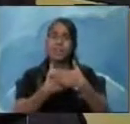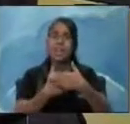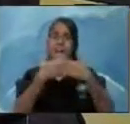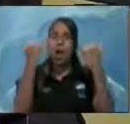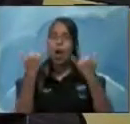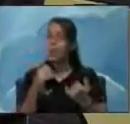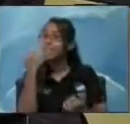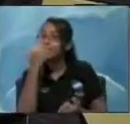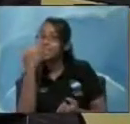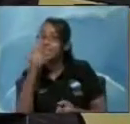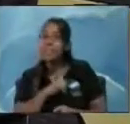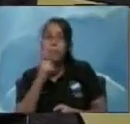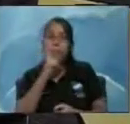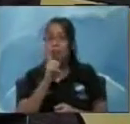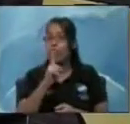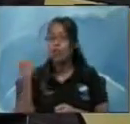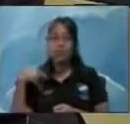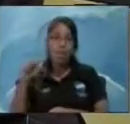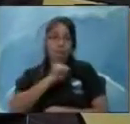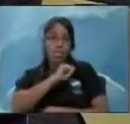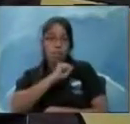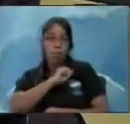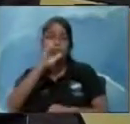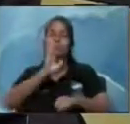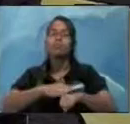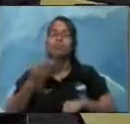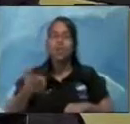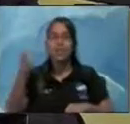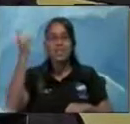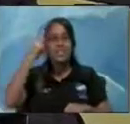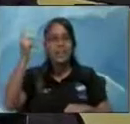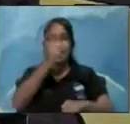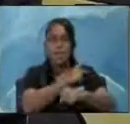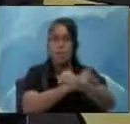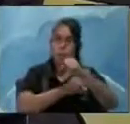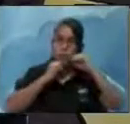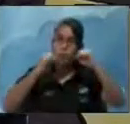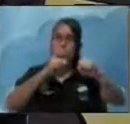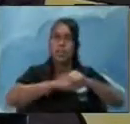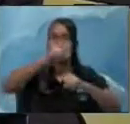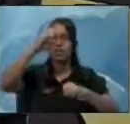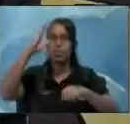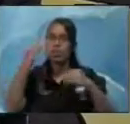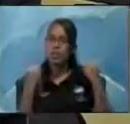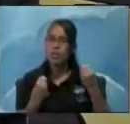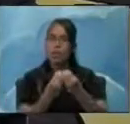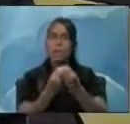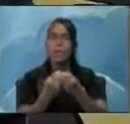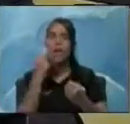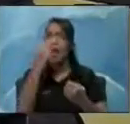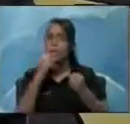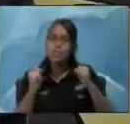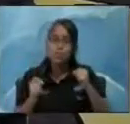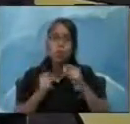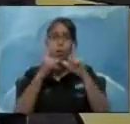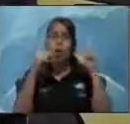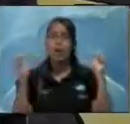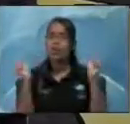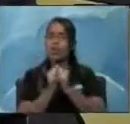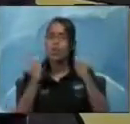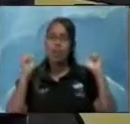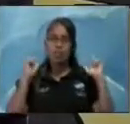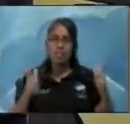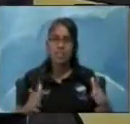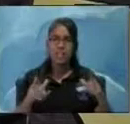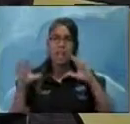sonríe ahora no tiene temor porque sabe que el poder de Dios lo acompaña abre su boca con autoridad y